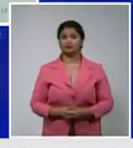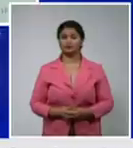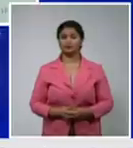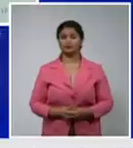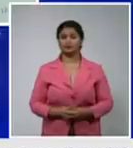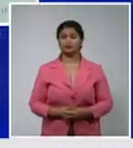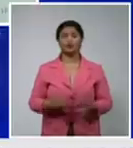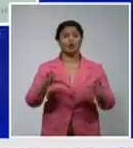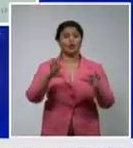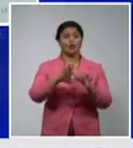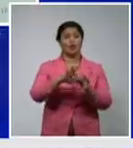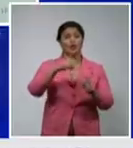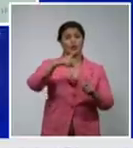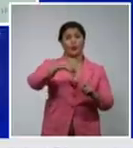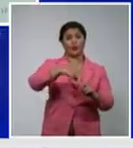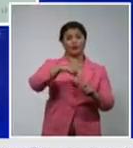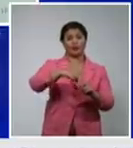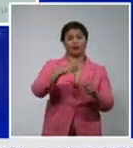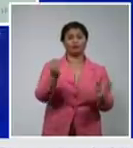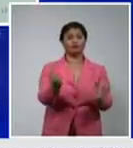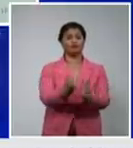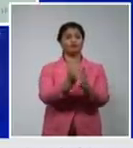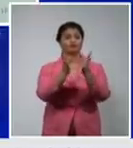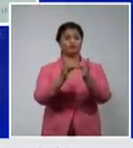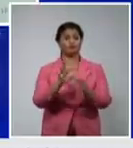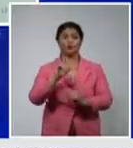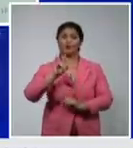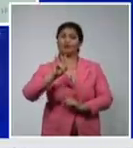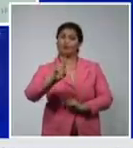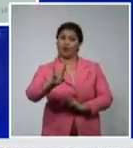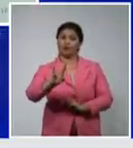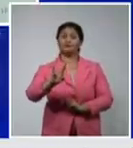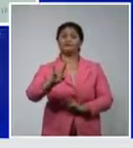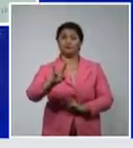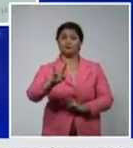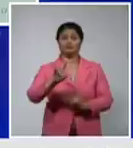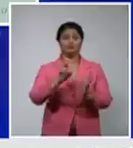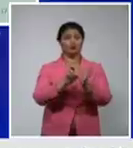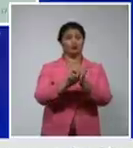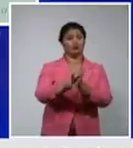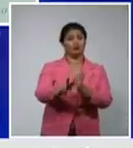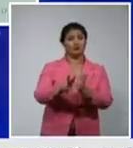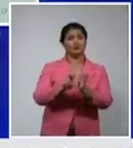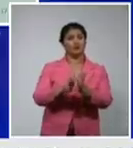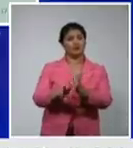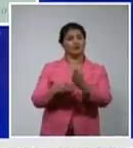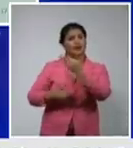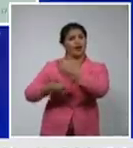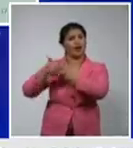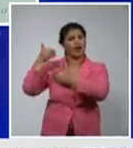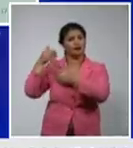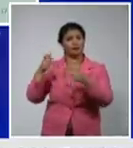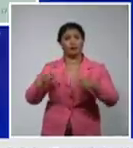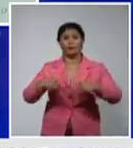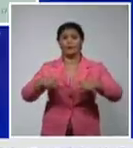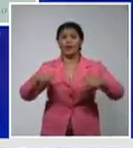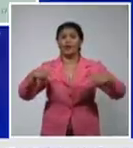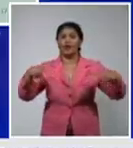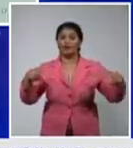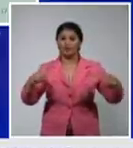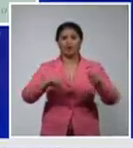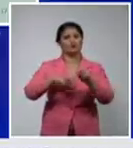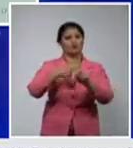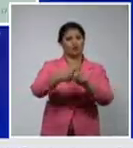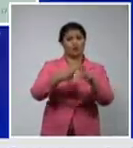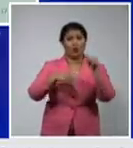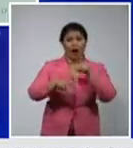se confirman 9 casos autóctonos, provincia que tuvo una transmisión muy elevada y ha venido adoptando un grupo